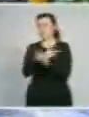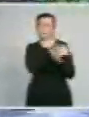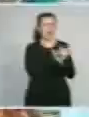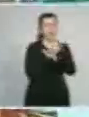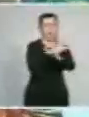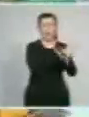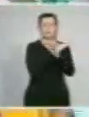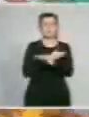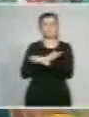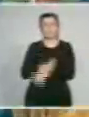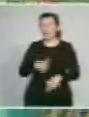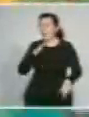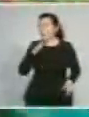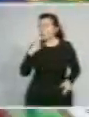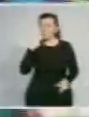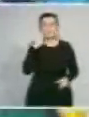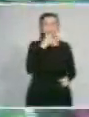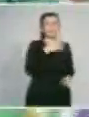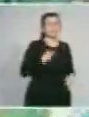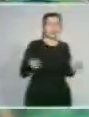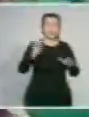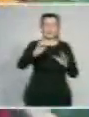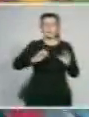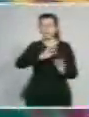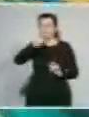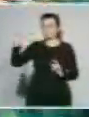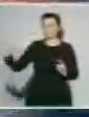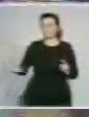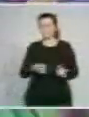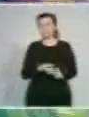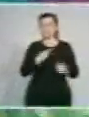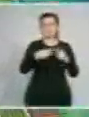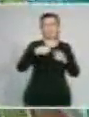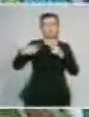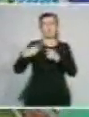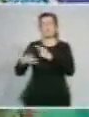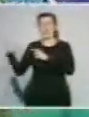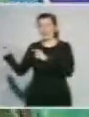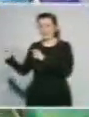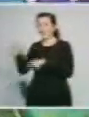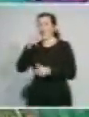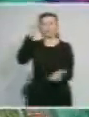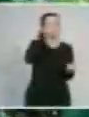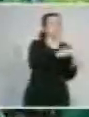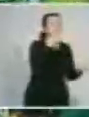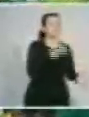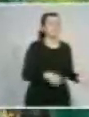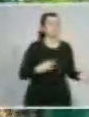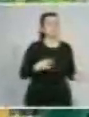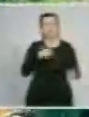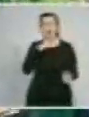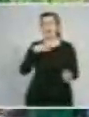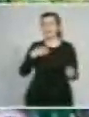jugar. Al quien es quien, Pachi también, a la hoja el tiro porque me toca. Ángel